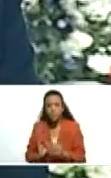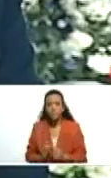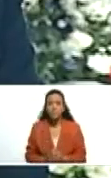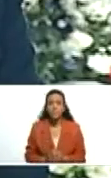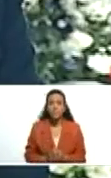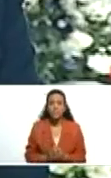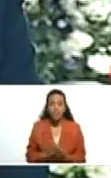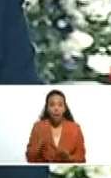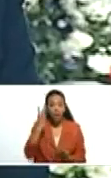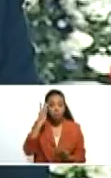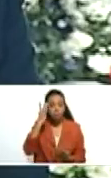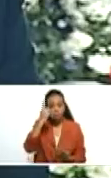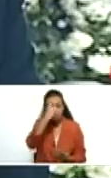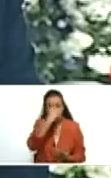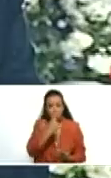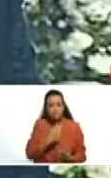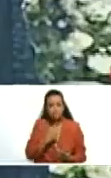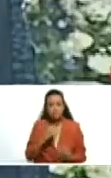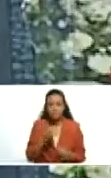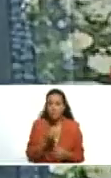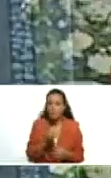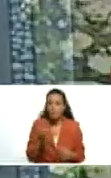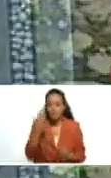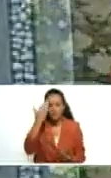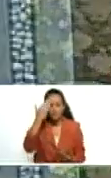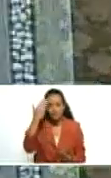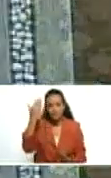de grandes virtudes,